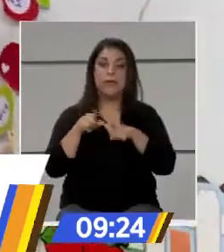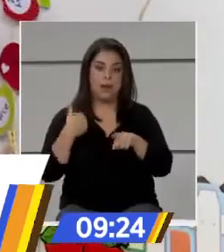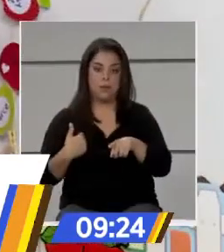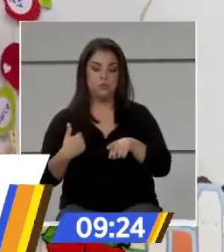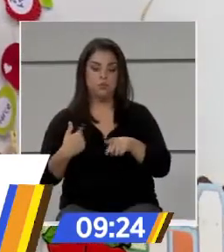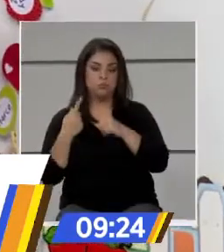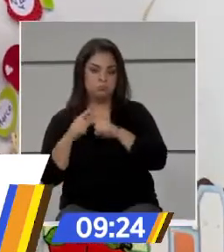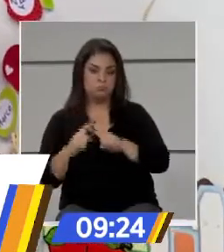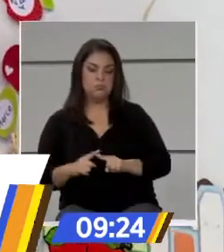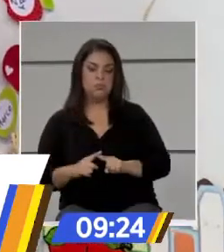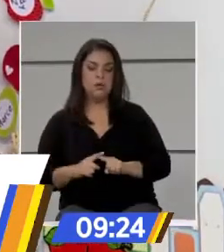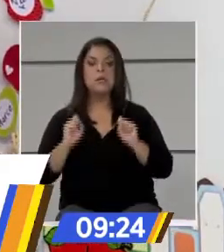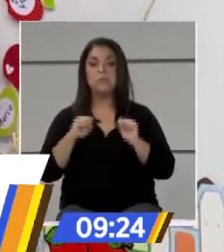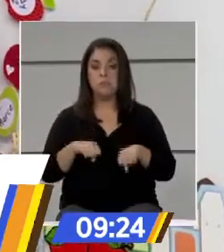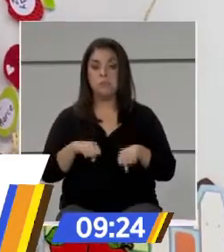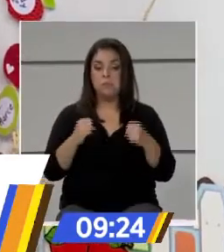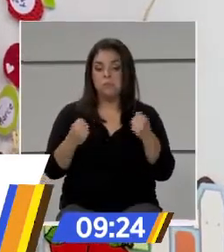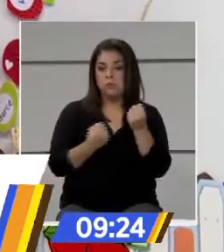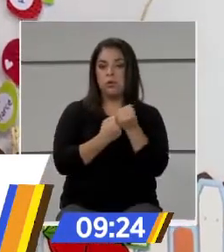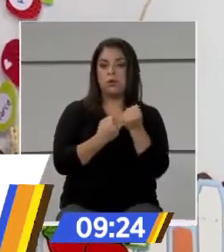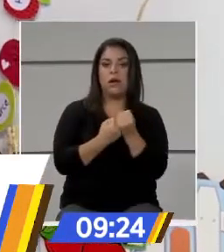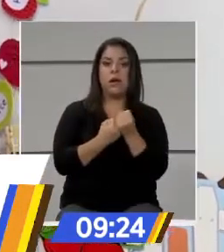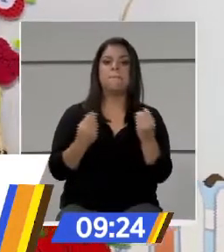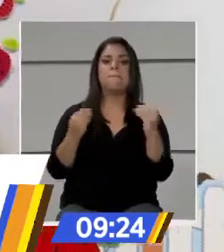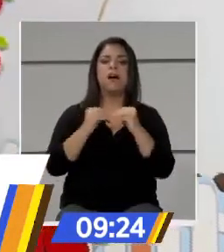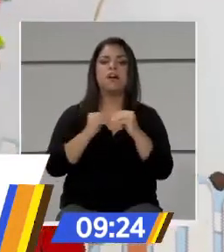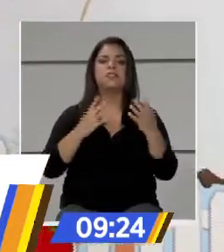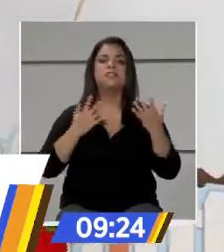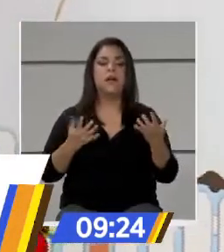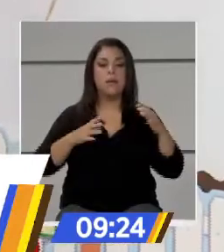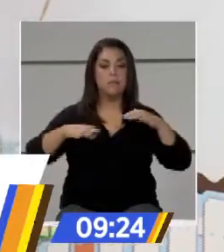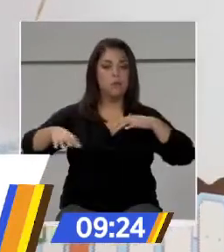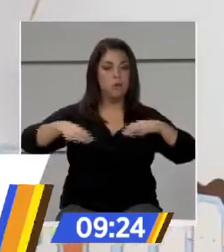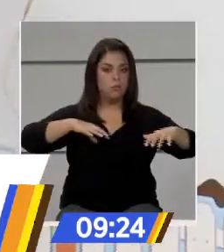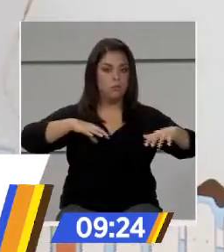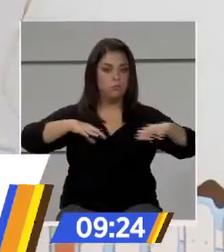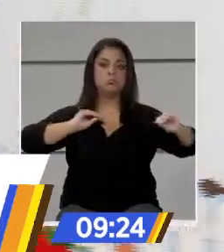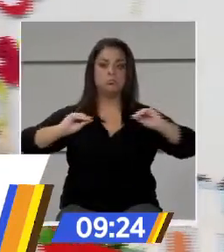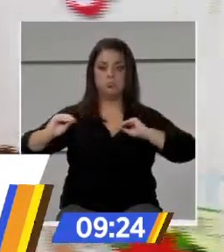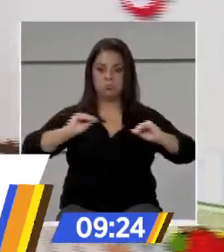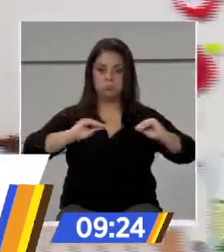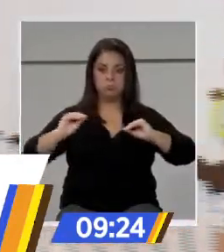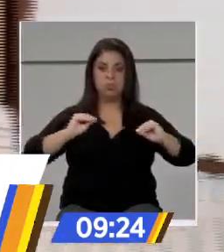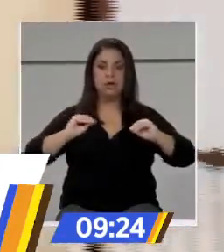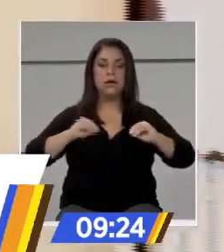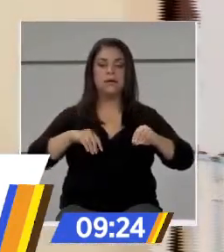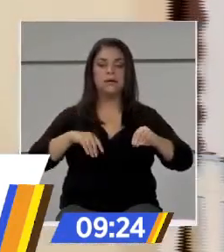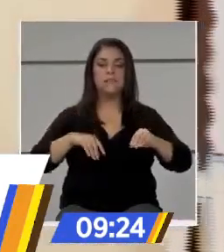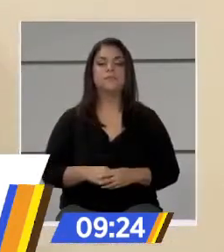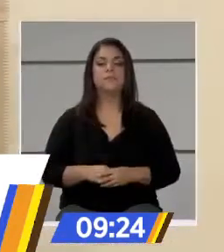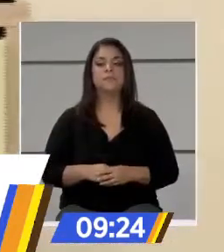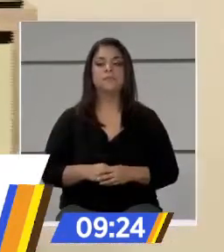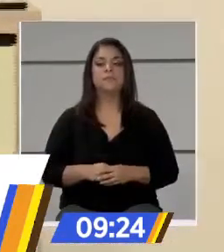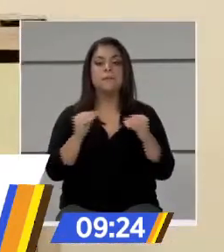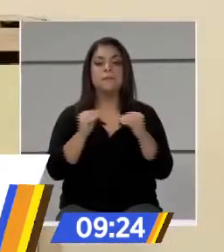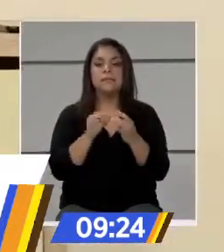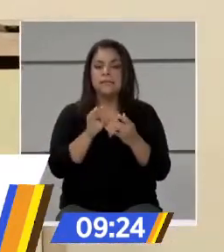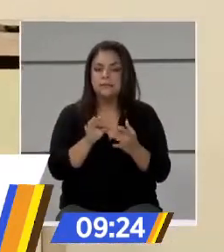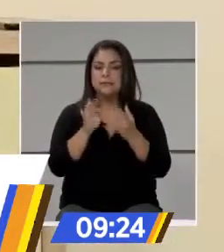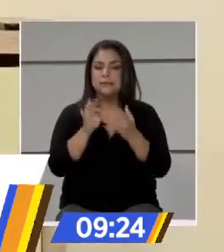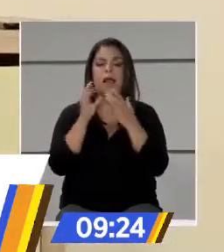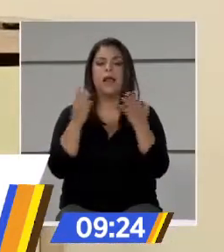Y reforzando mucho la parte de movimiento, posibilidades de acción y sobre todo de